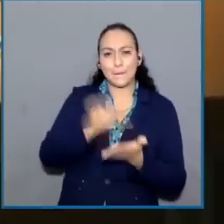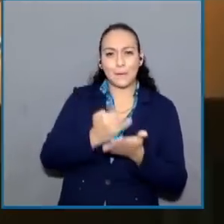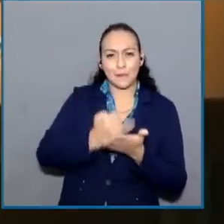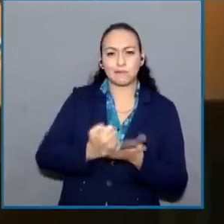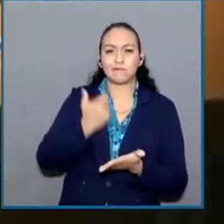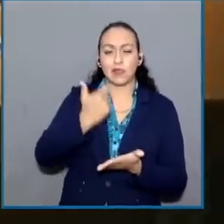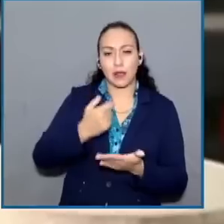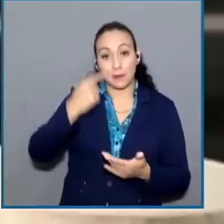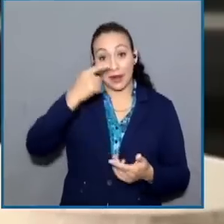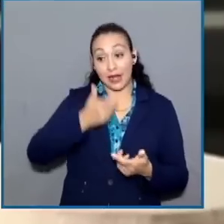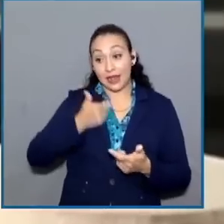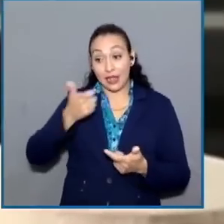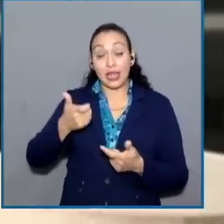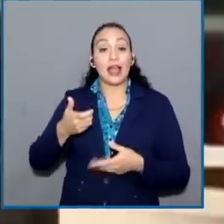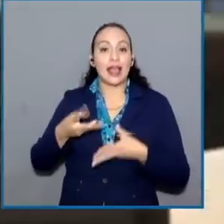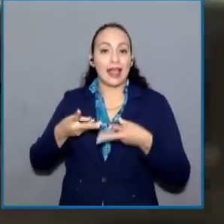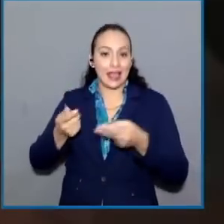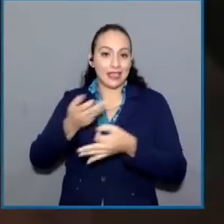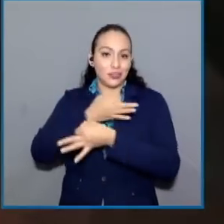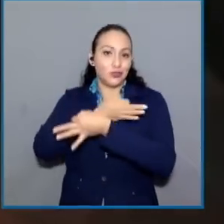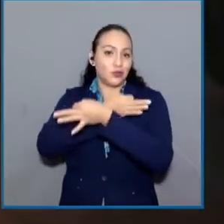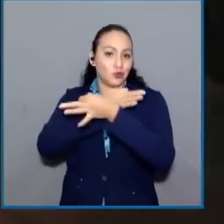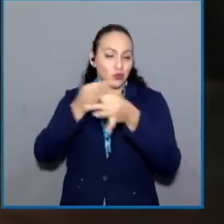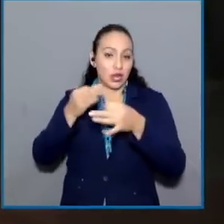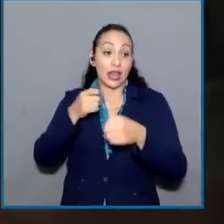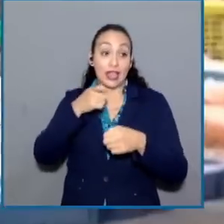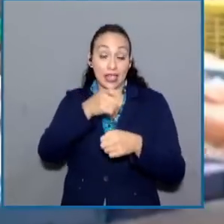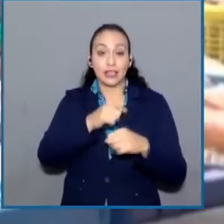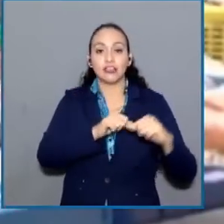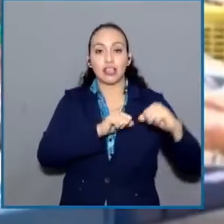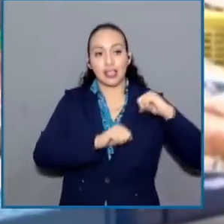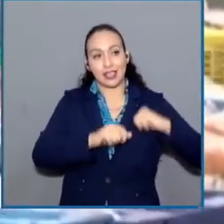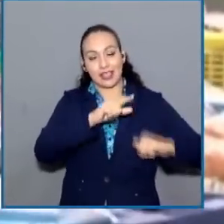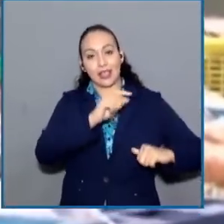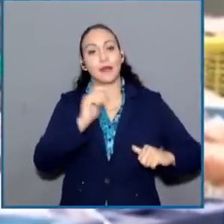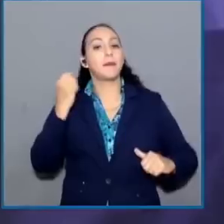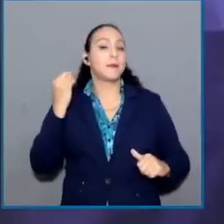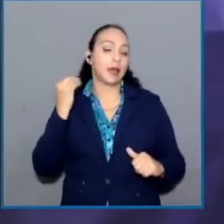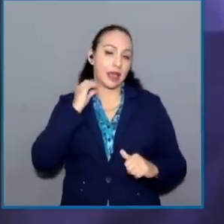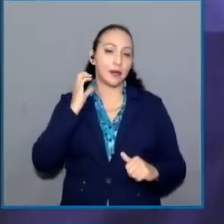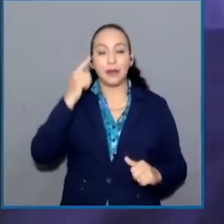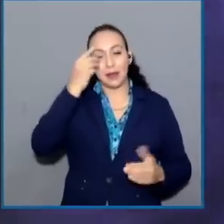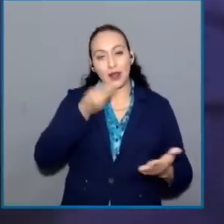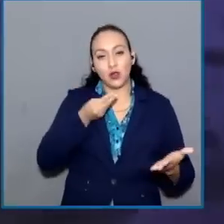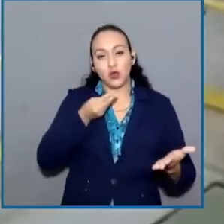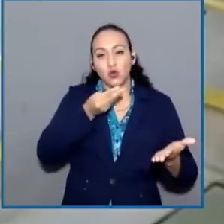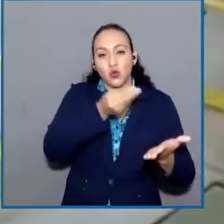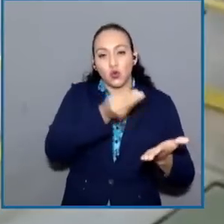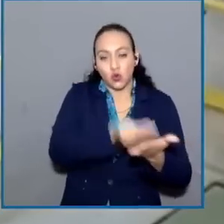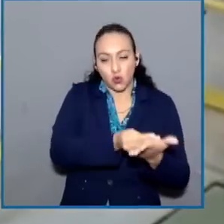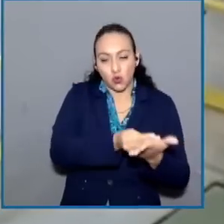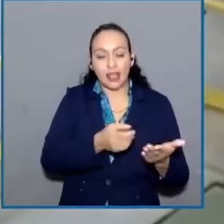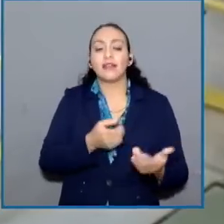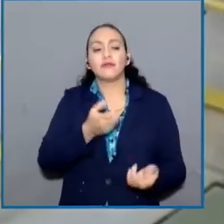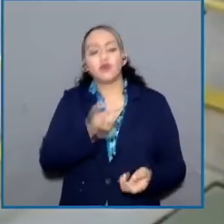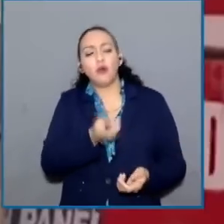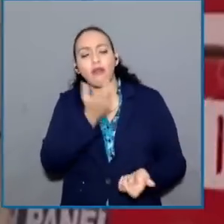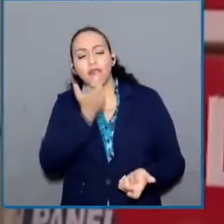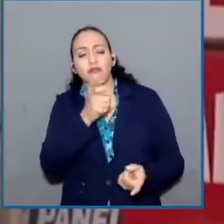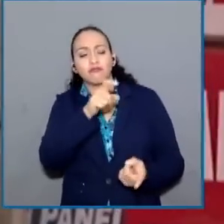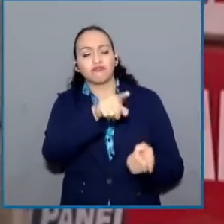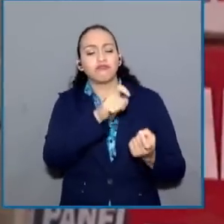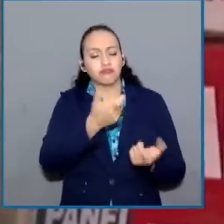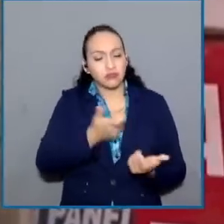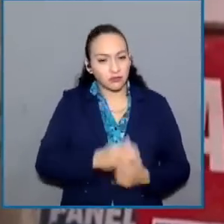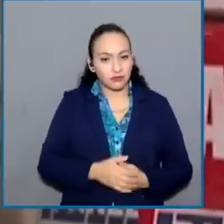ni la facultad del Congreso de la Unión de imponer contribuciones. La sala indicó que debe distinguirse entre la prerrogativa de que